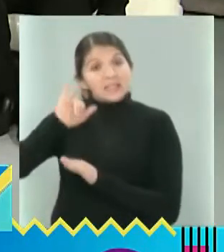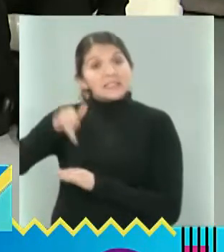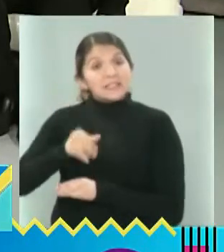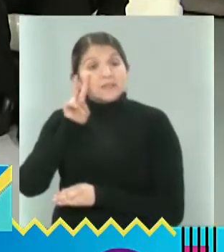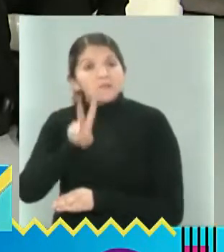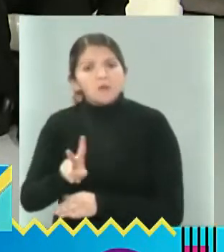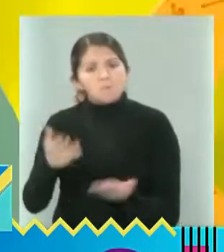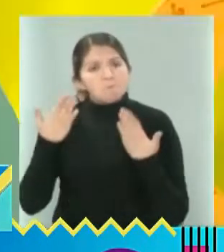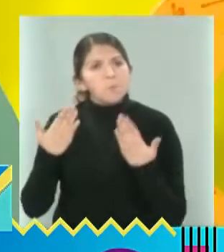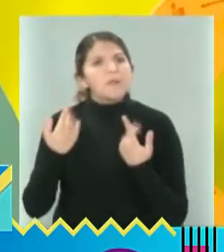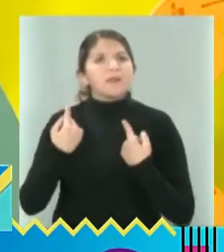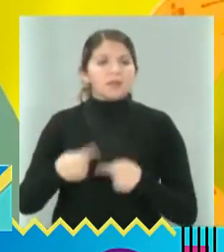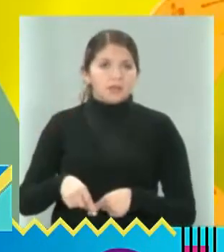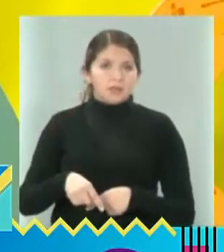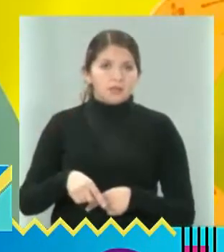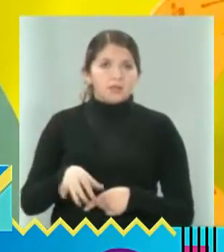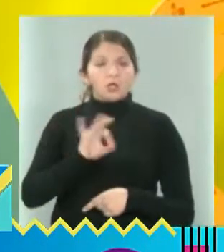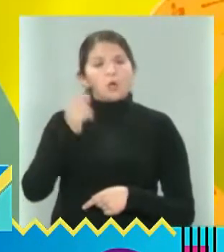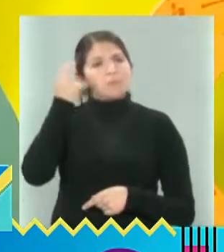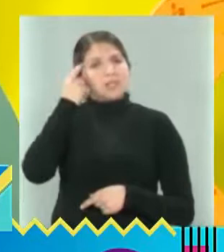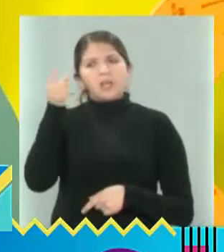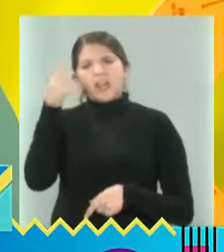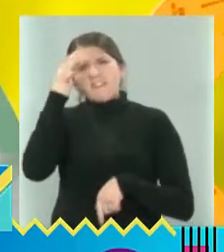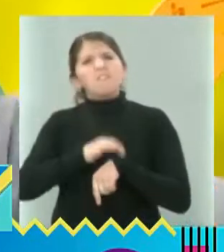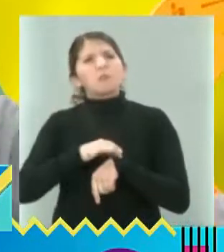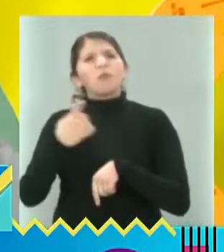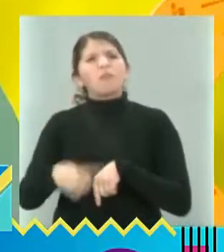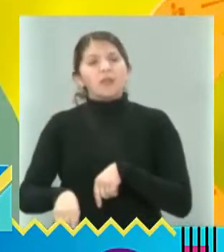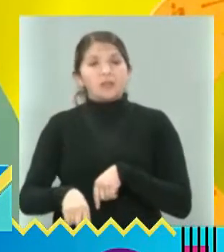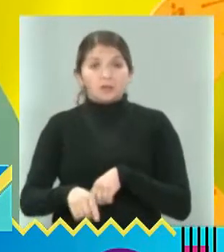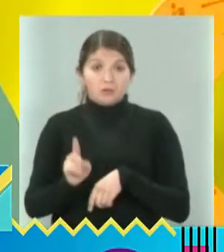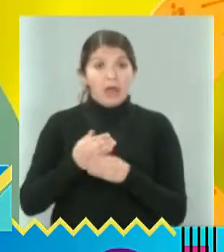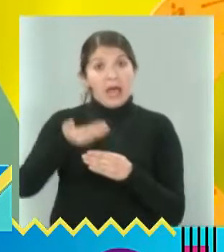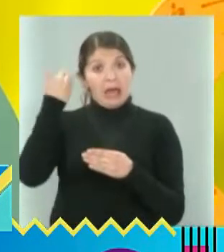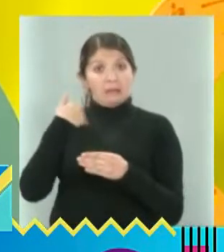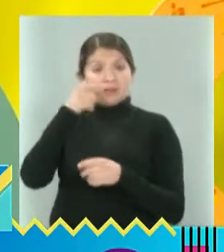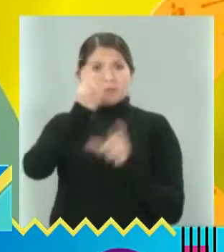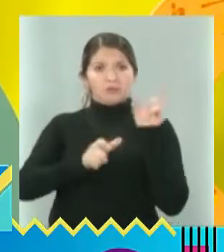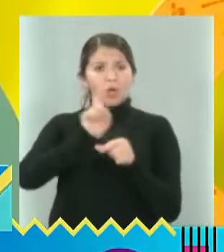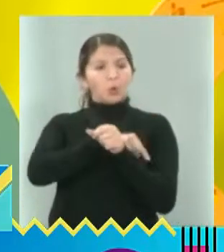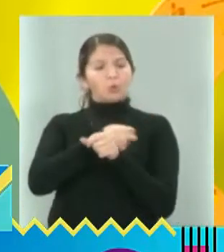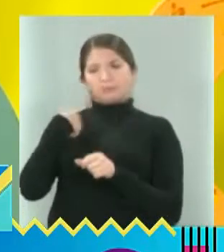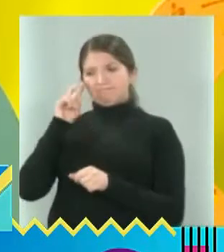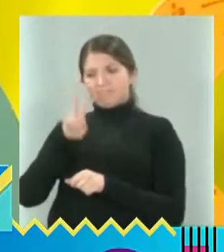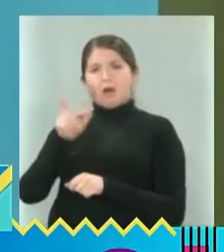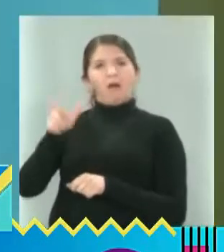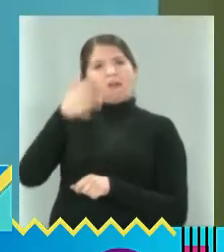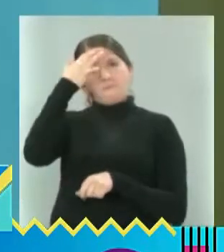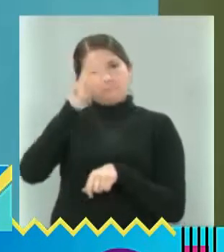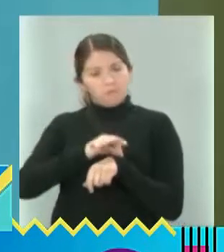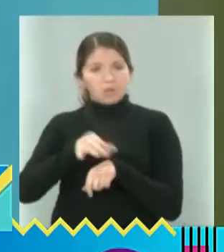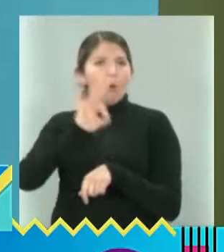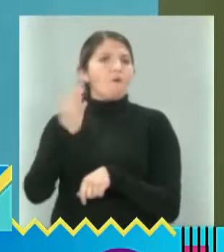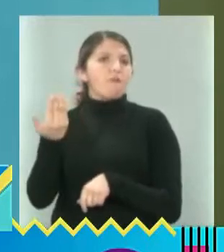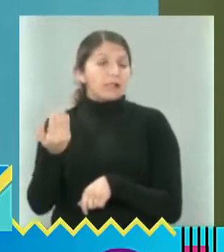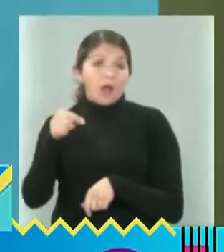calidades y no verlo a partir del déficit, que era la mirada que teníamos anteriormente a la Convención. Bien, voy a